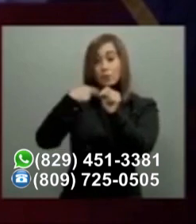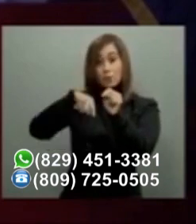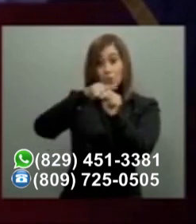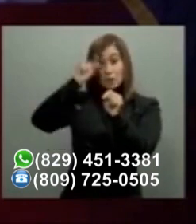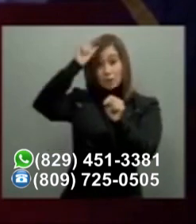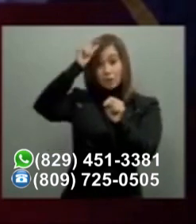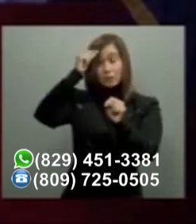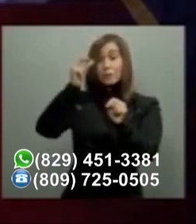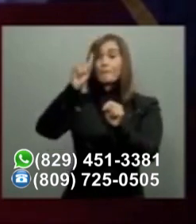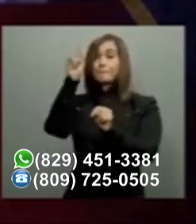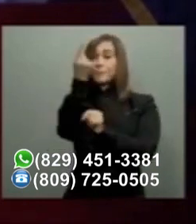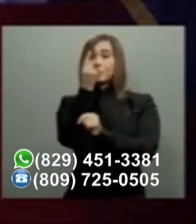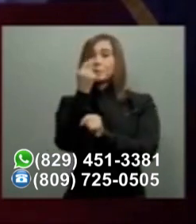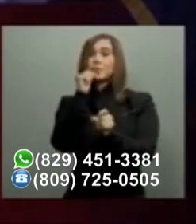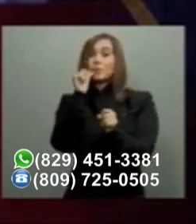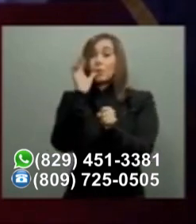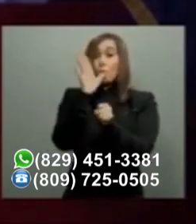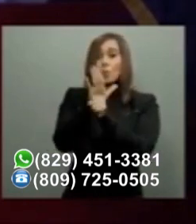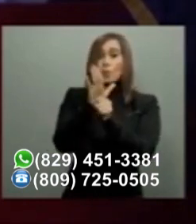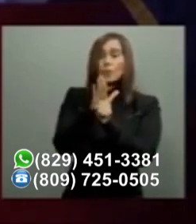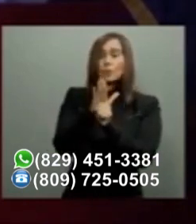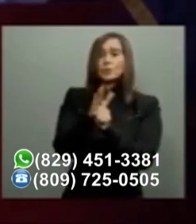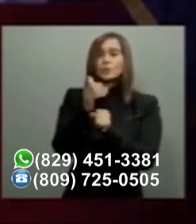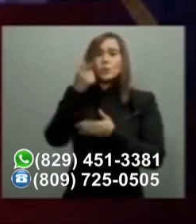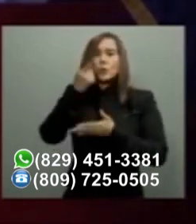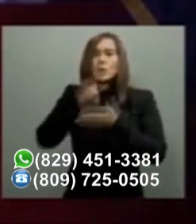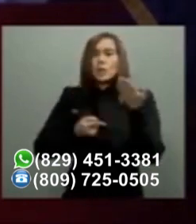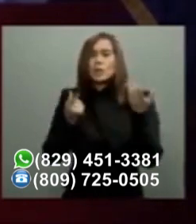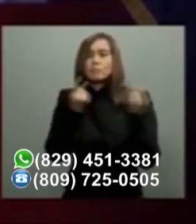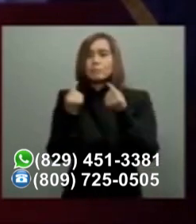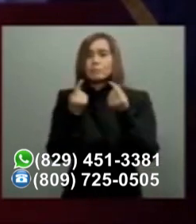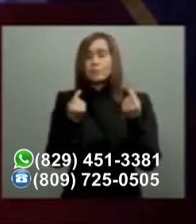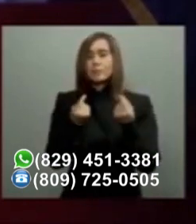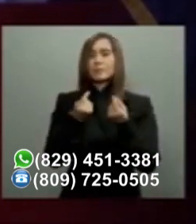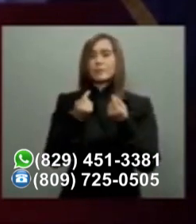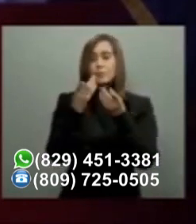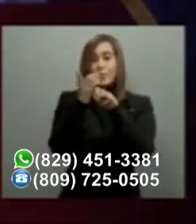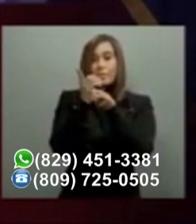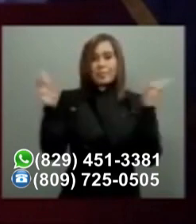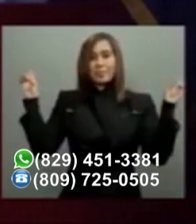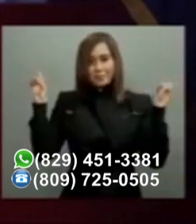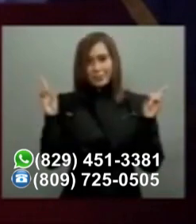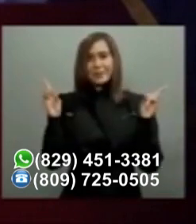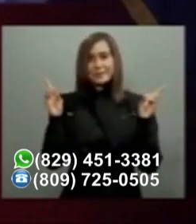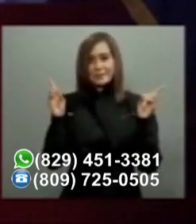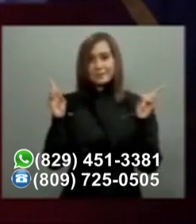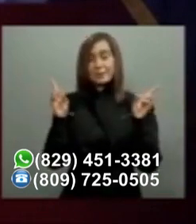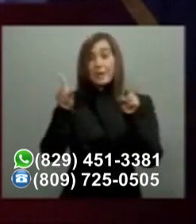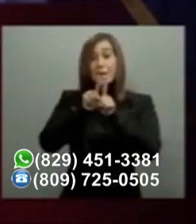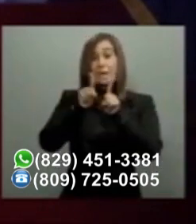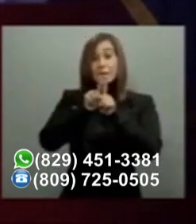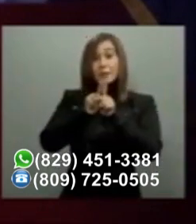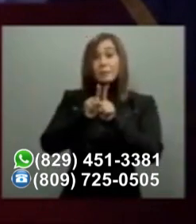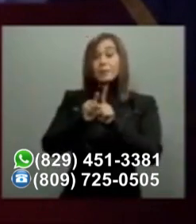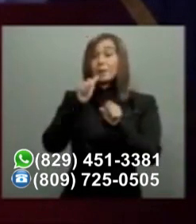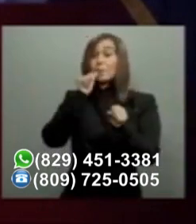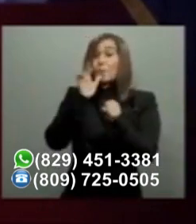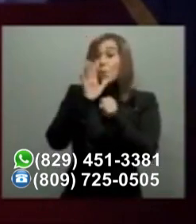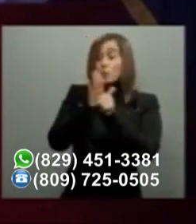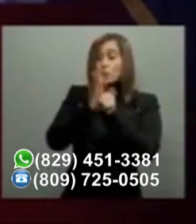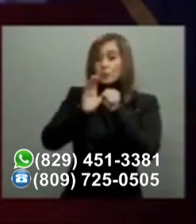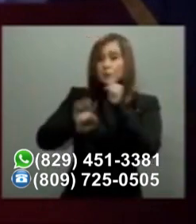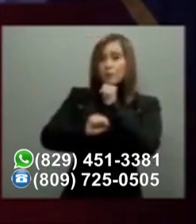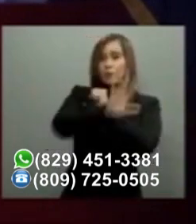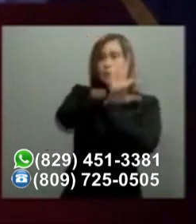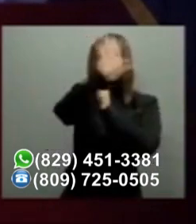com abinader designó de igual forma a homero ángel figueroa güílamo como director de